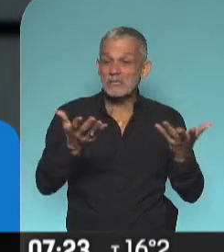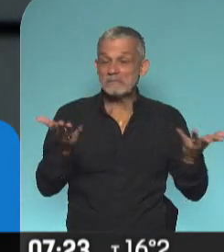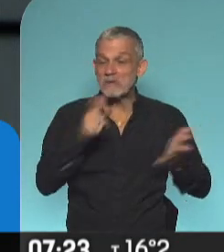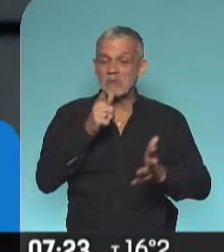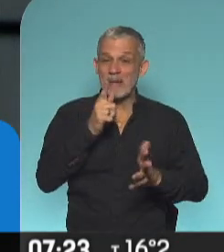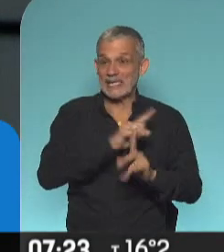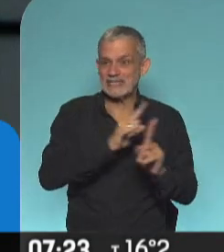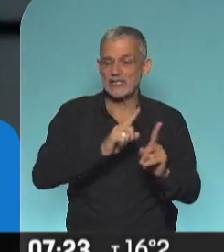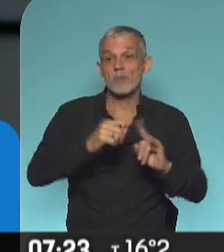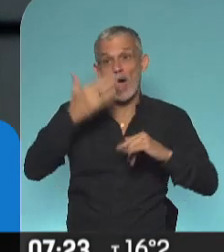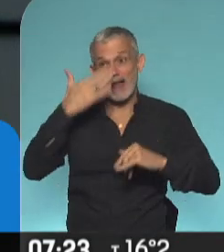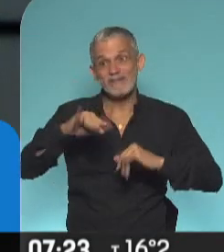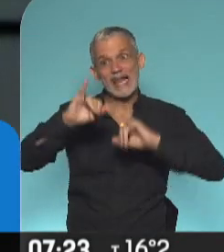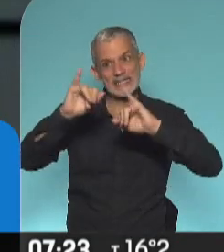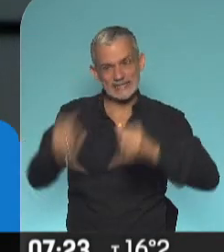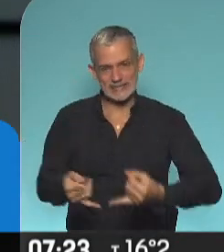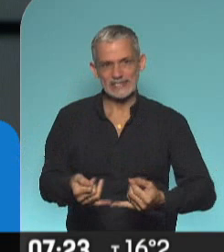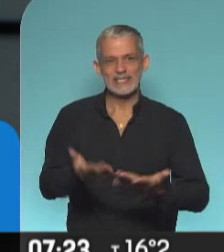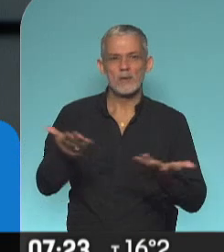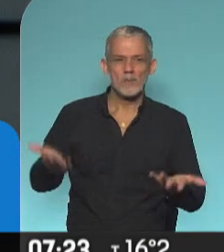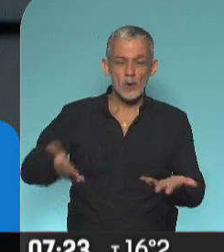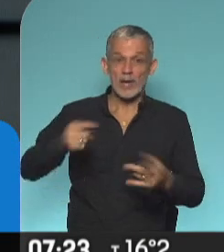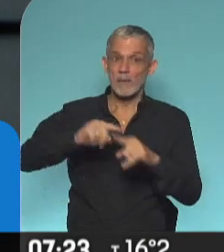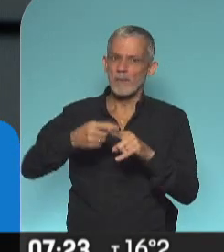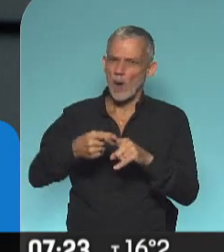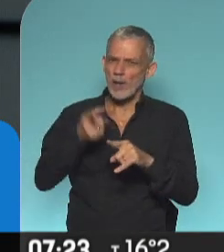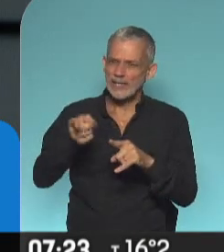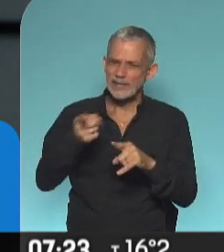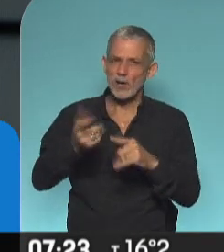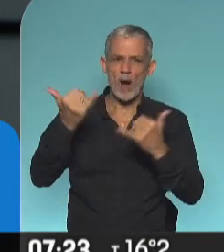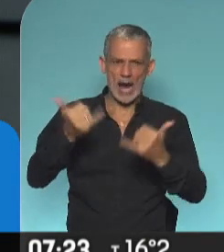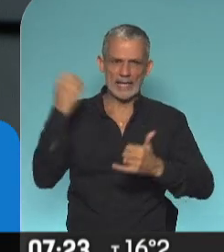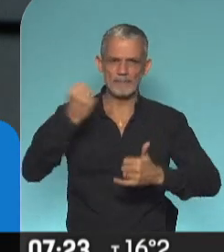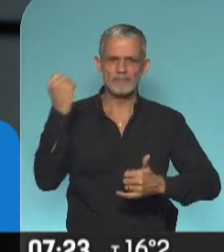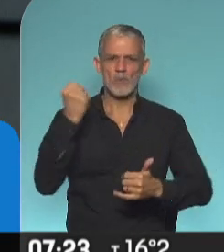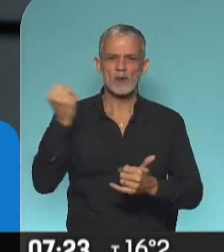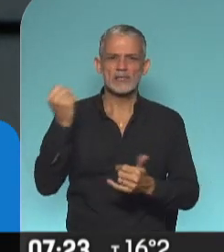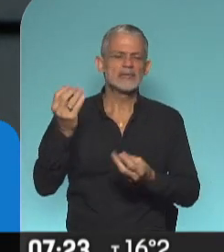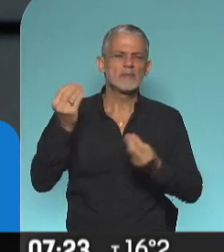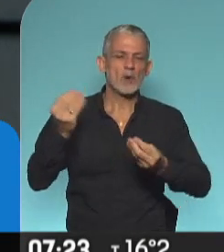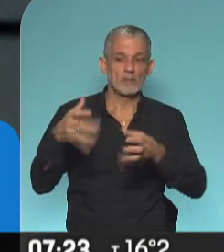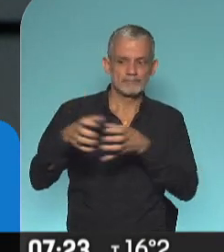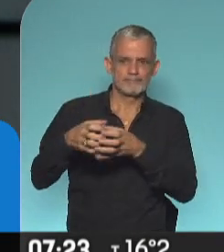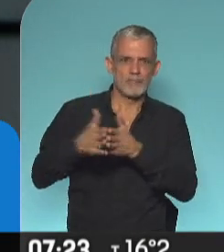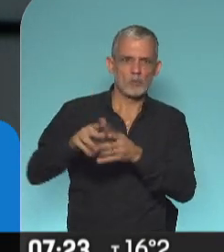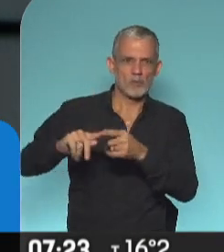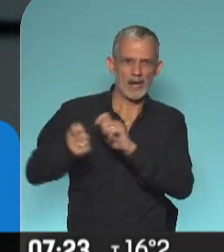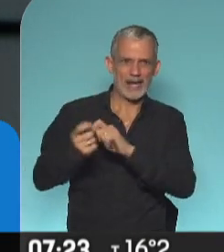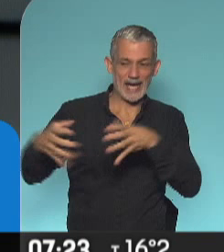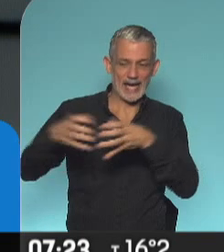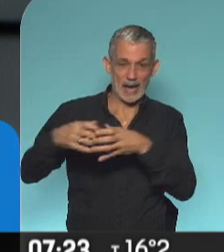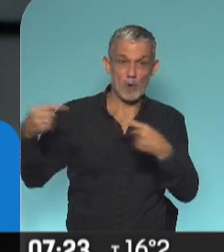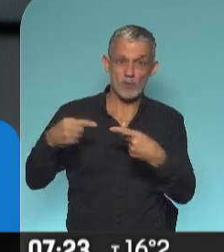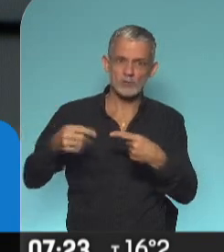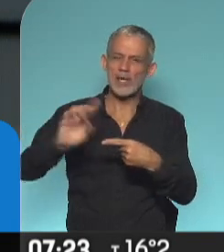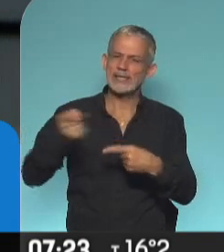que no. Sin embargo, insisto con esto, en términos políticos es muy importante para la oposición y también para el